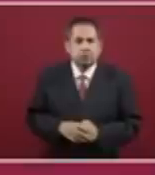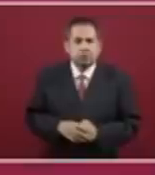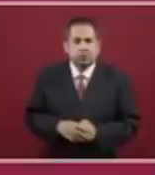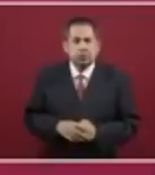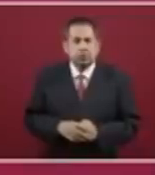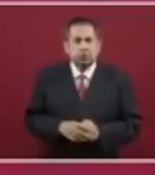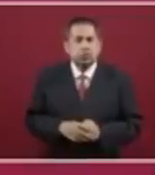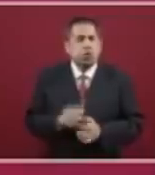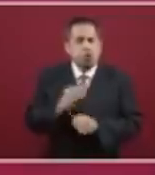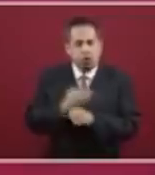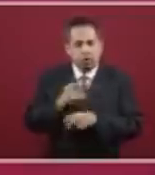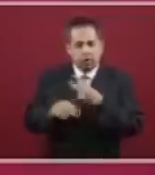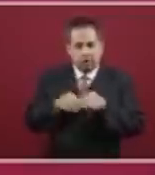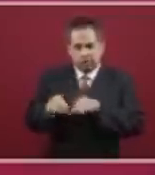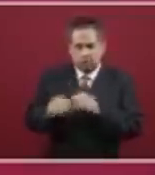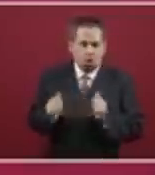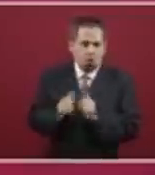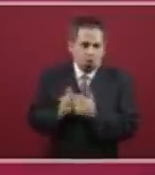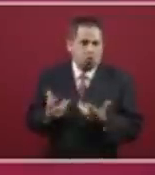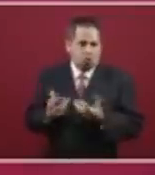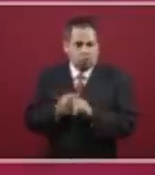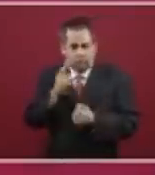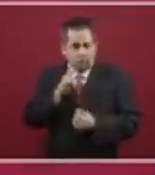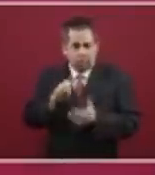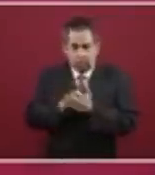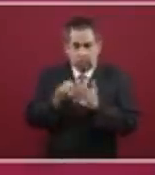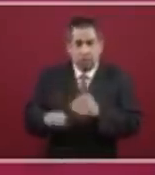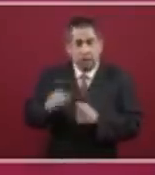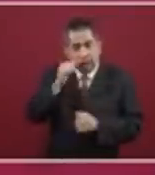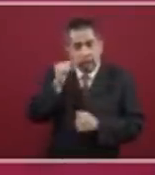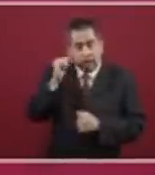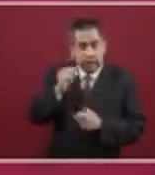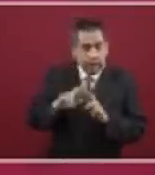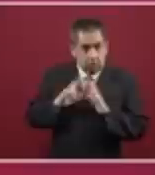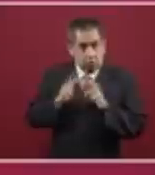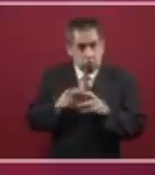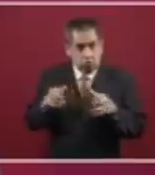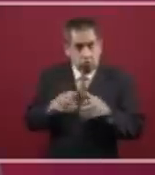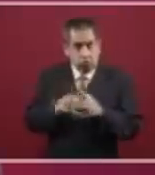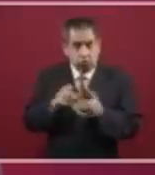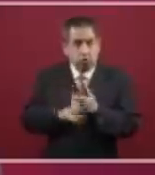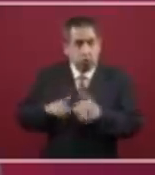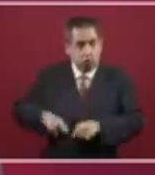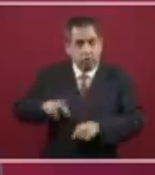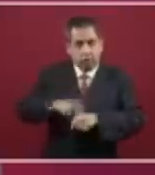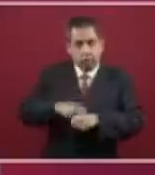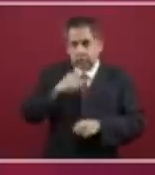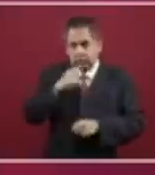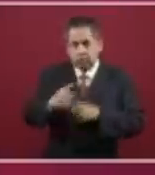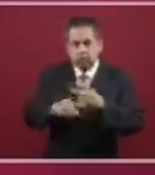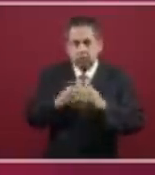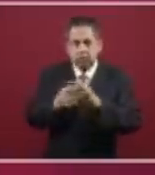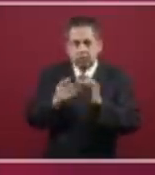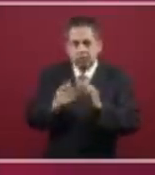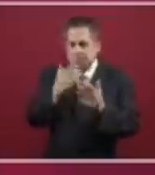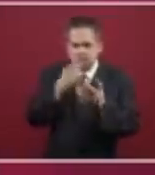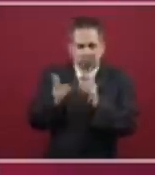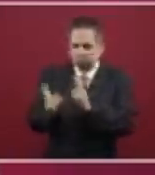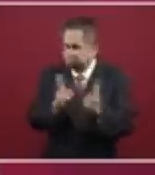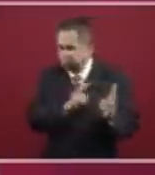Estamos trabajando de manera conjunta. Por ejemplo, ayer la reunión con los gobernadores se dio en los mejores